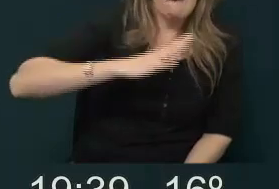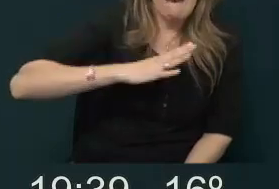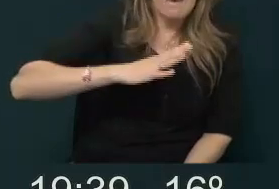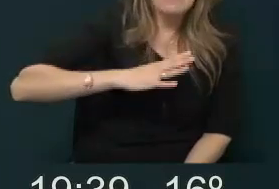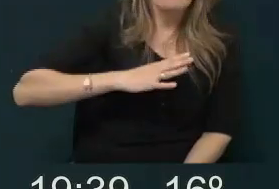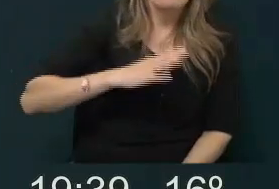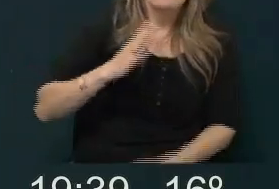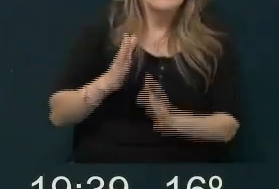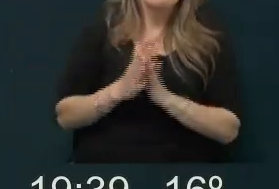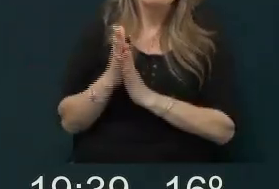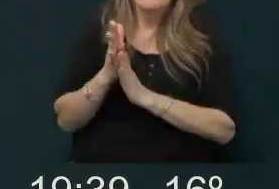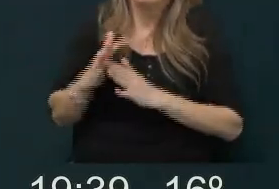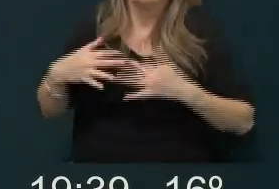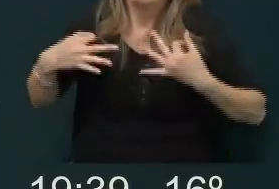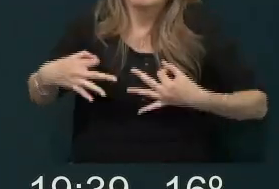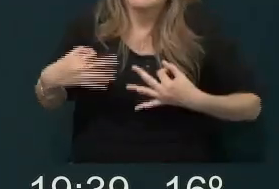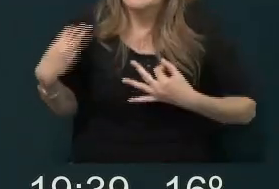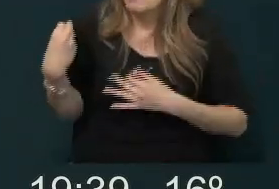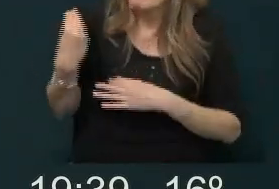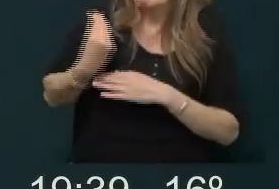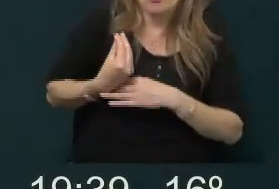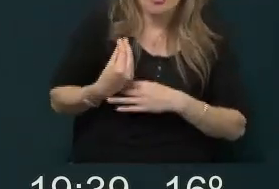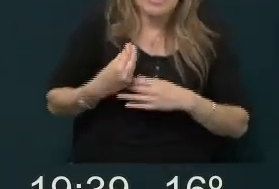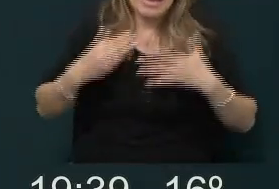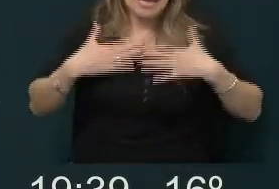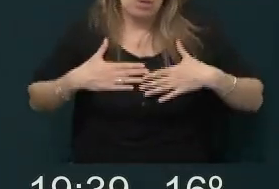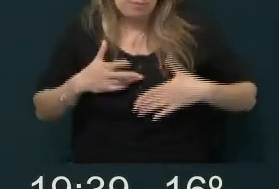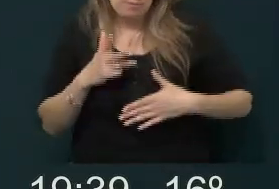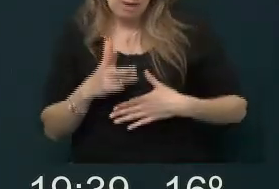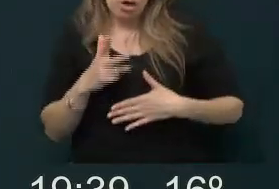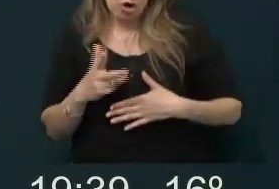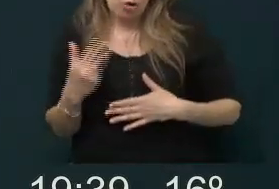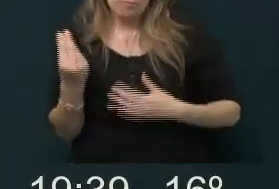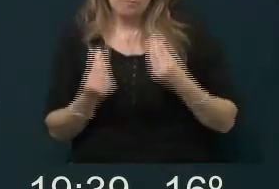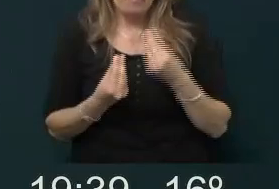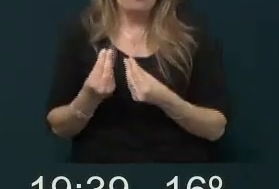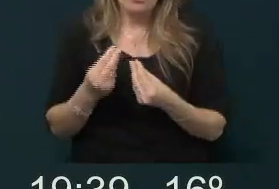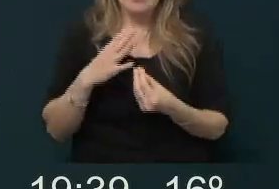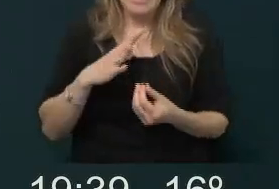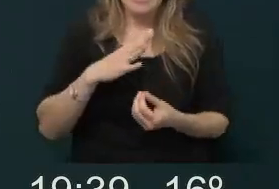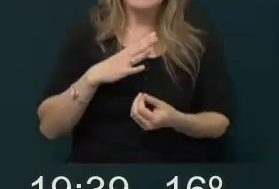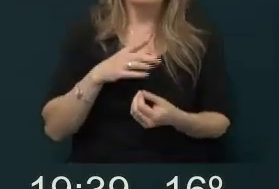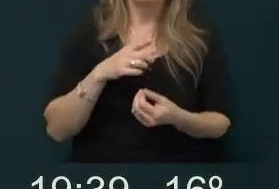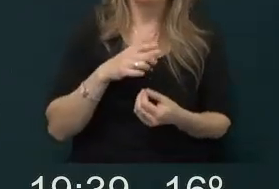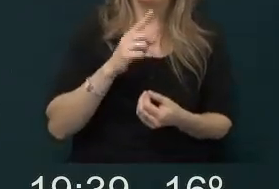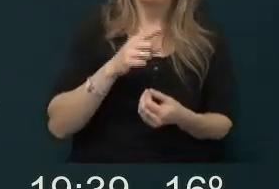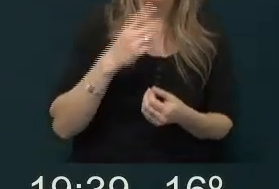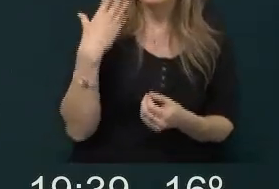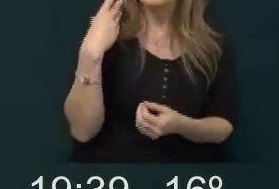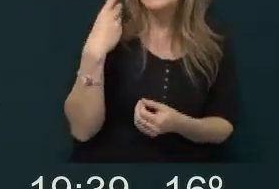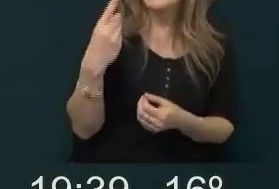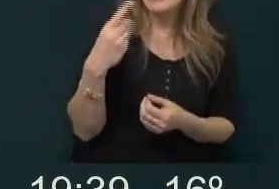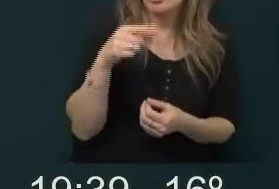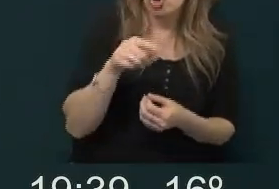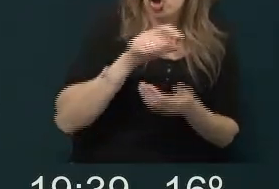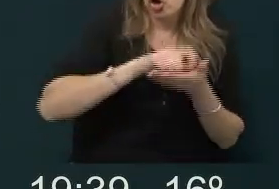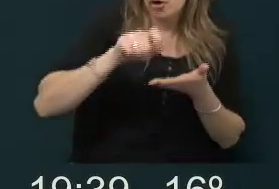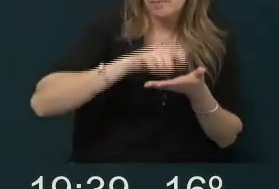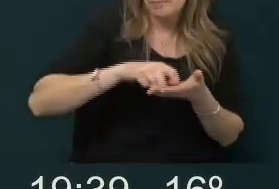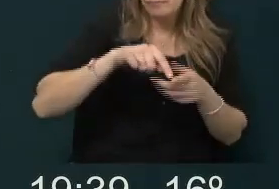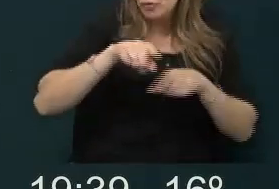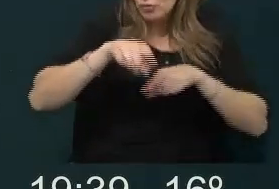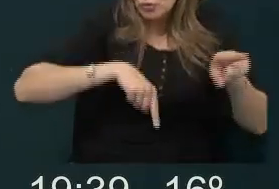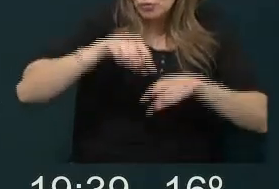carnes en este tiempo, porque por primera vez Sergio Blanco, el dramaturgo y director Sergio Blanco, va a dirigir a la